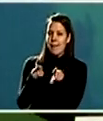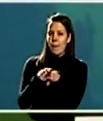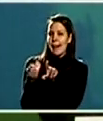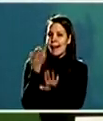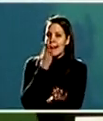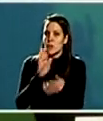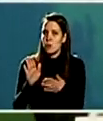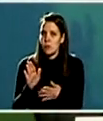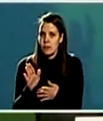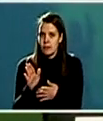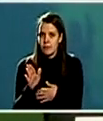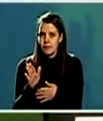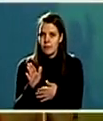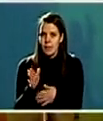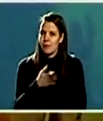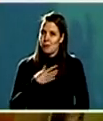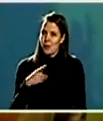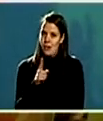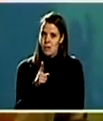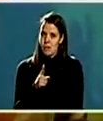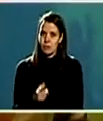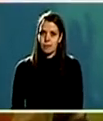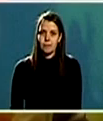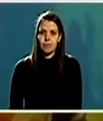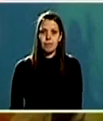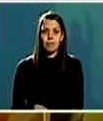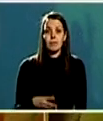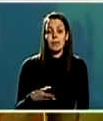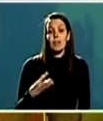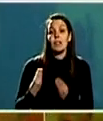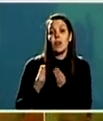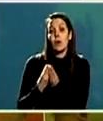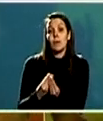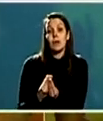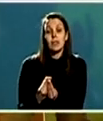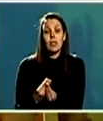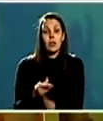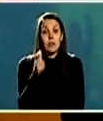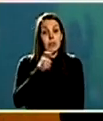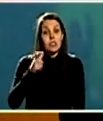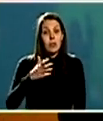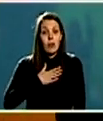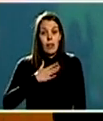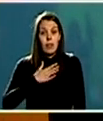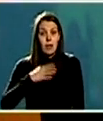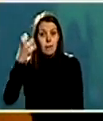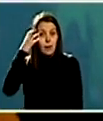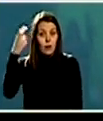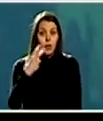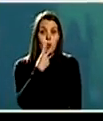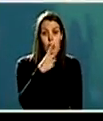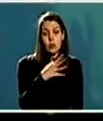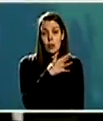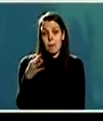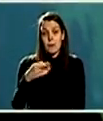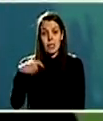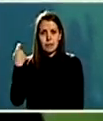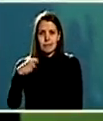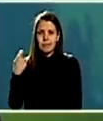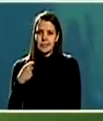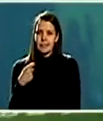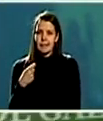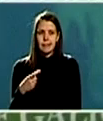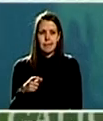de Galicia que justificar aa inacción acompañado por do membros padroado o presidente sinal que A falta de compromiso da xunta refe